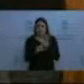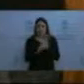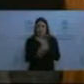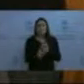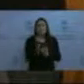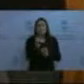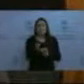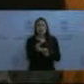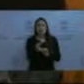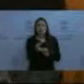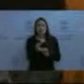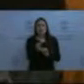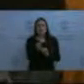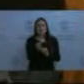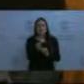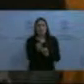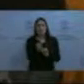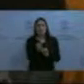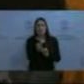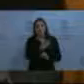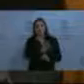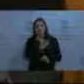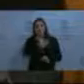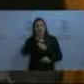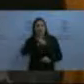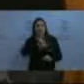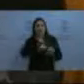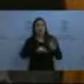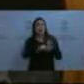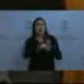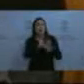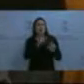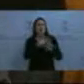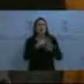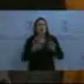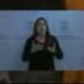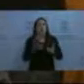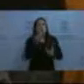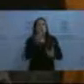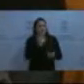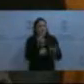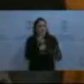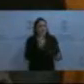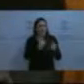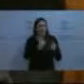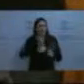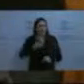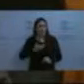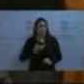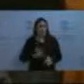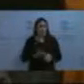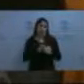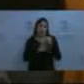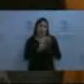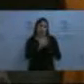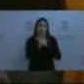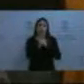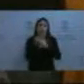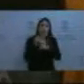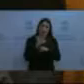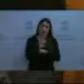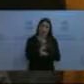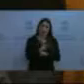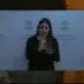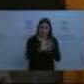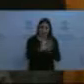su desarrollo en toda España, y con un debate muy importante sobre la sostenibilidad financiera de